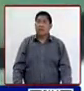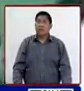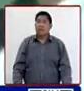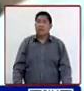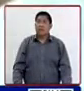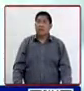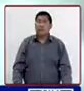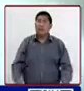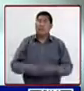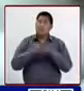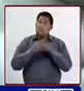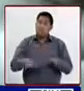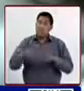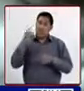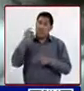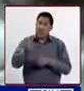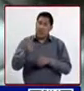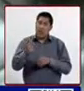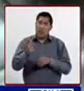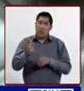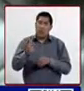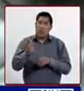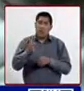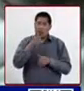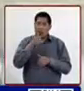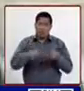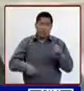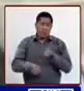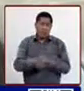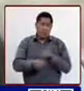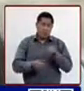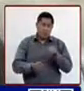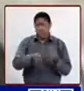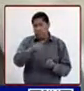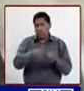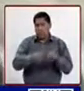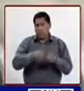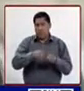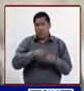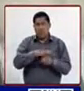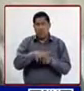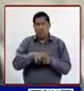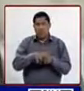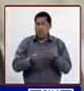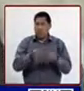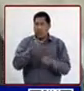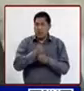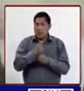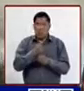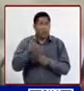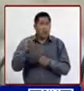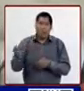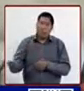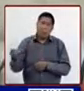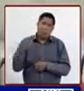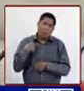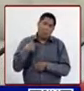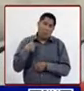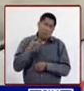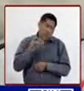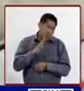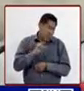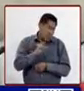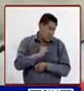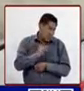Perdí todo de noche a la mañana, en la cuarentena trabajé de chofer igual, pero no me pagaron. A veces hay gente que mala conciencia,